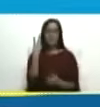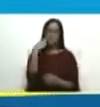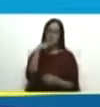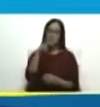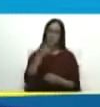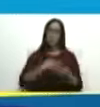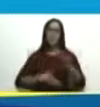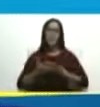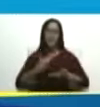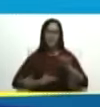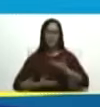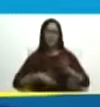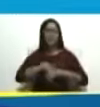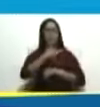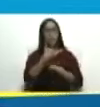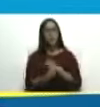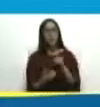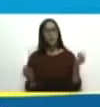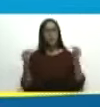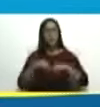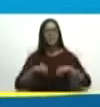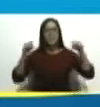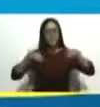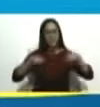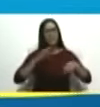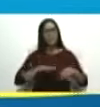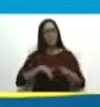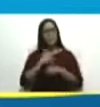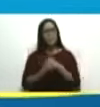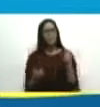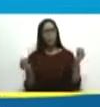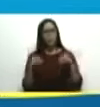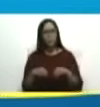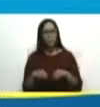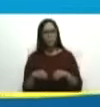compartida, de un proyecto común. Y aquí está el proyecto común.